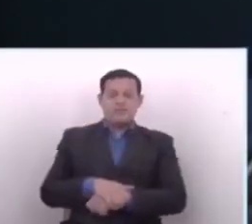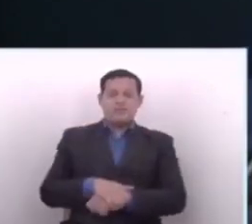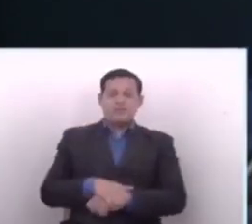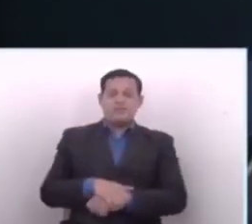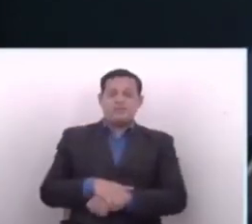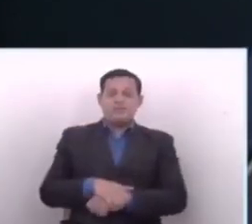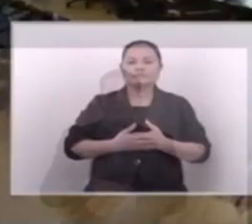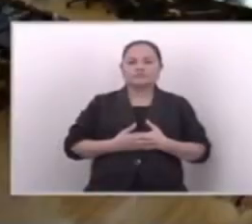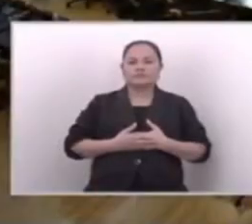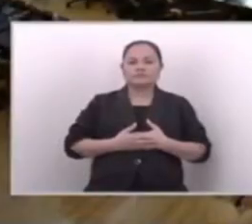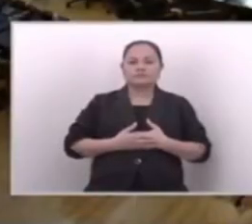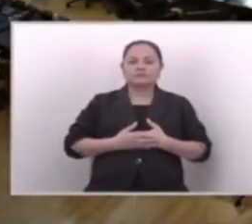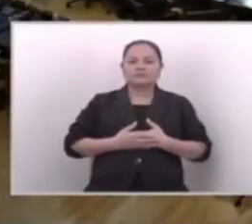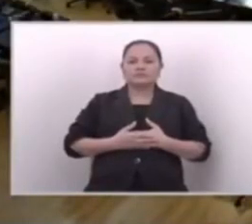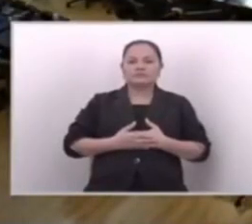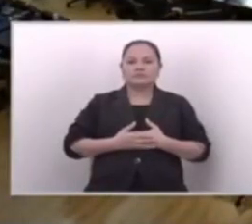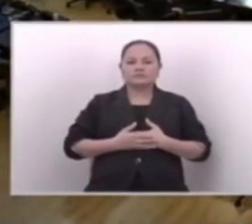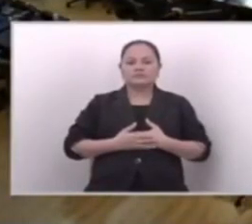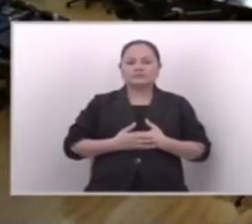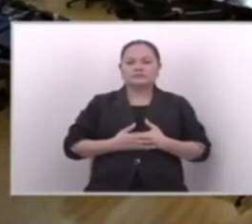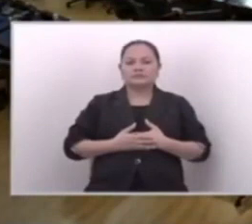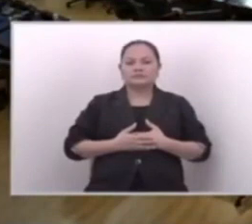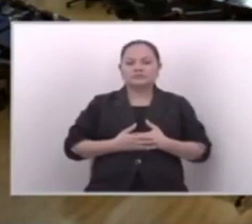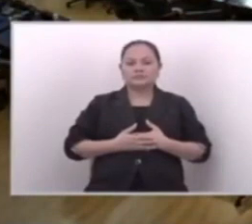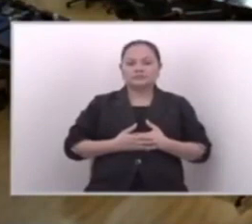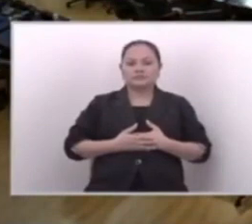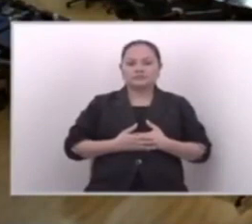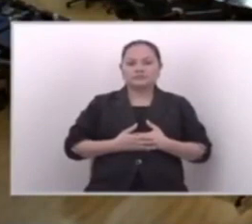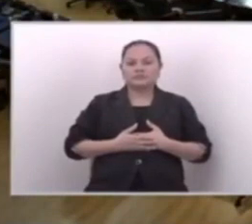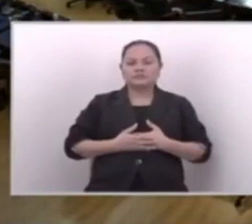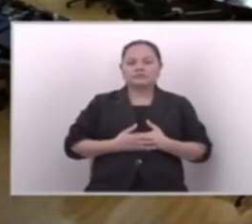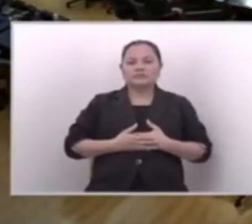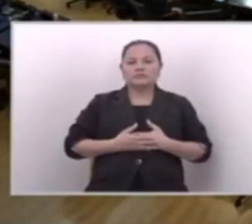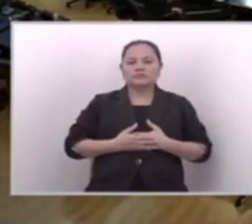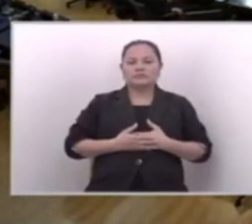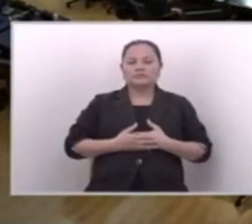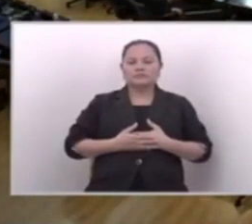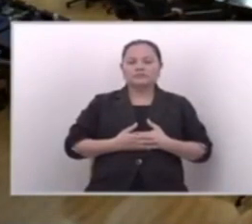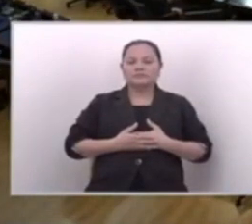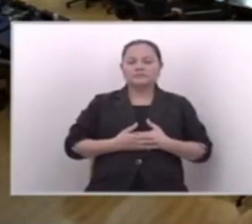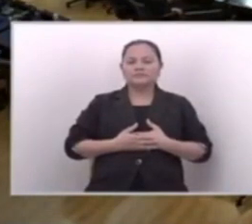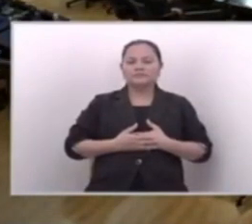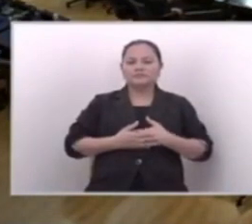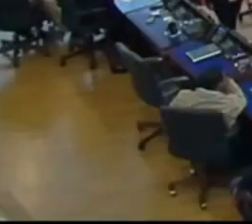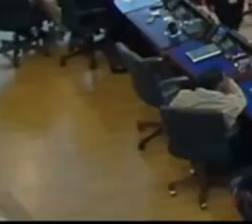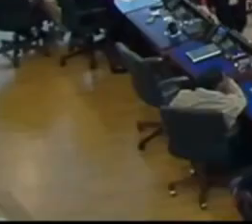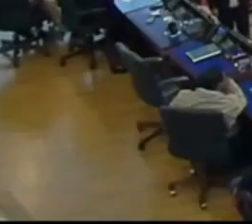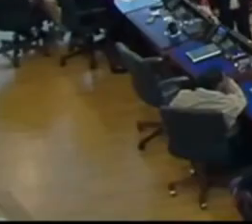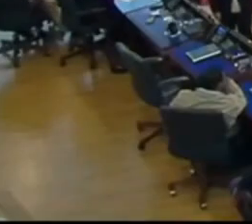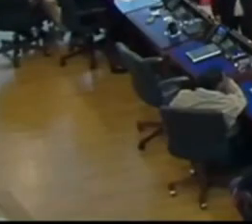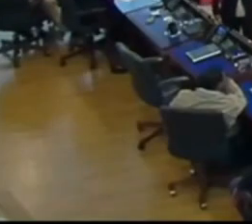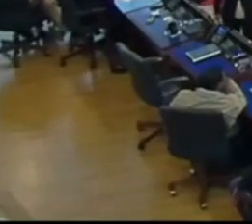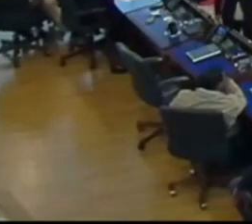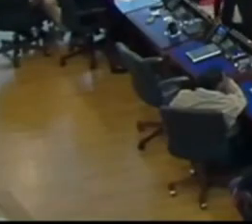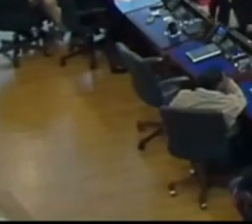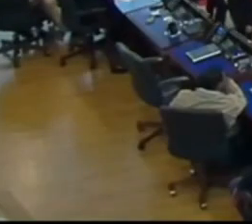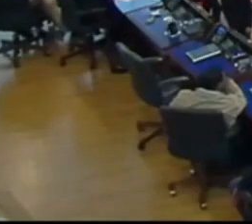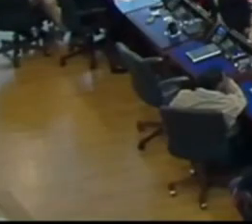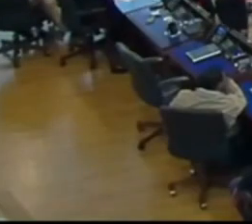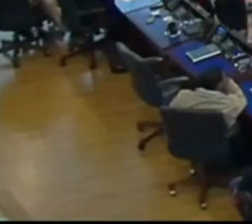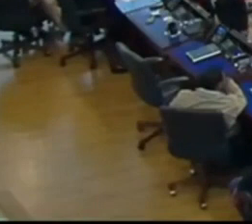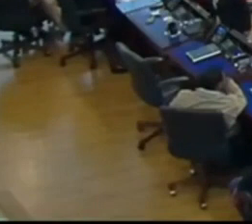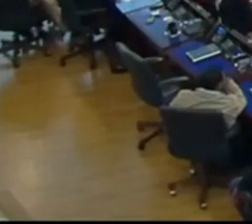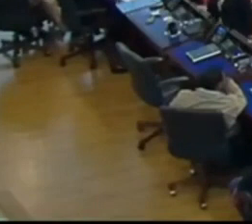elegir a la persona idónea además de la falta de un instrumento para evaluar y ponderar el cumplimiento de los requisitos de cada aspirante